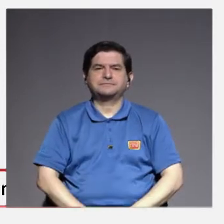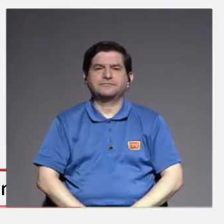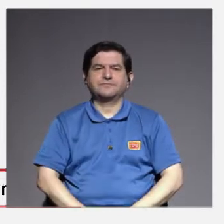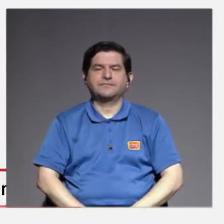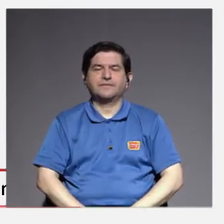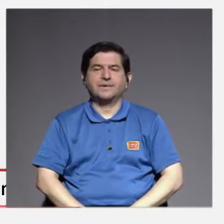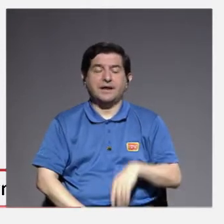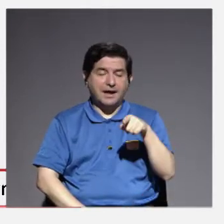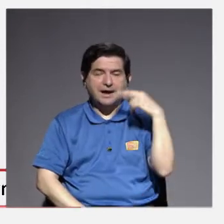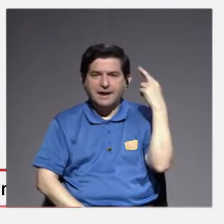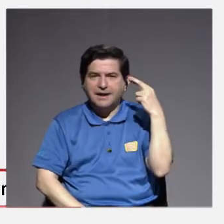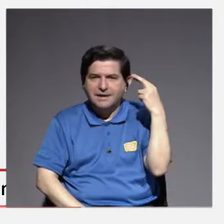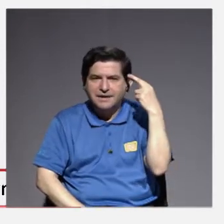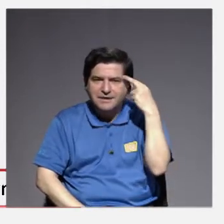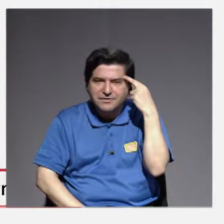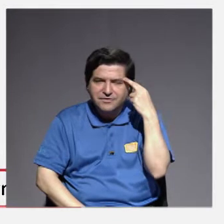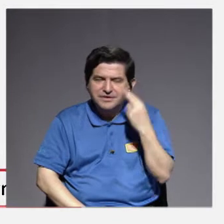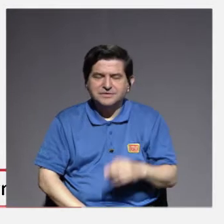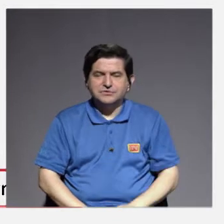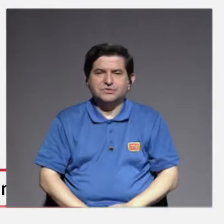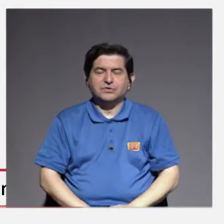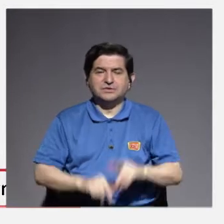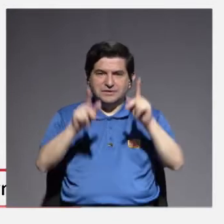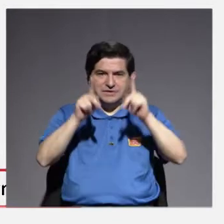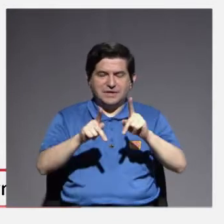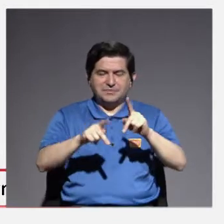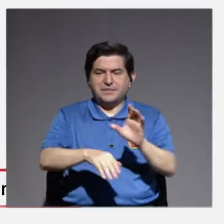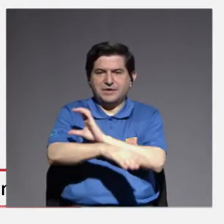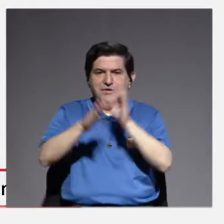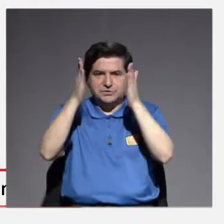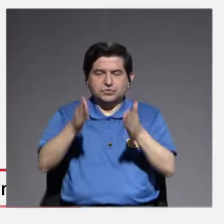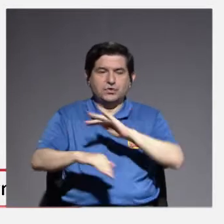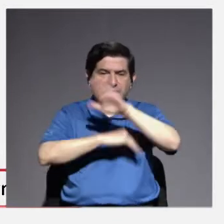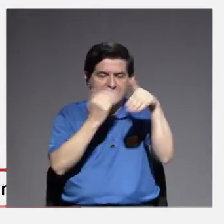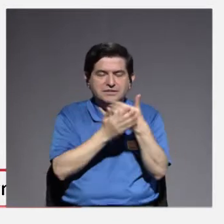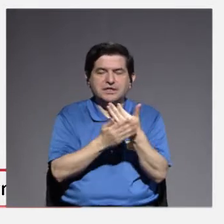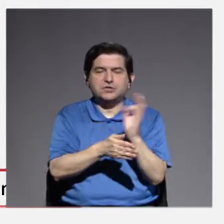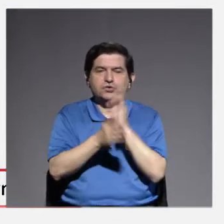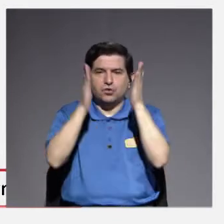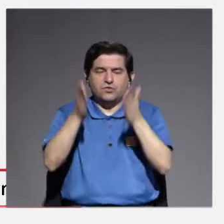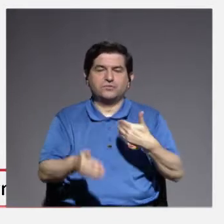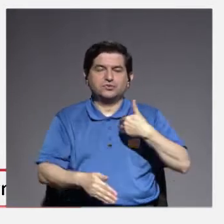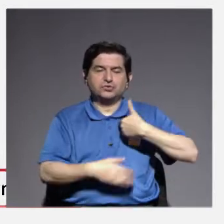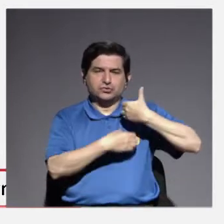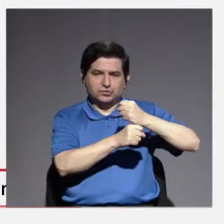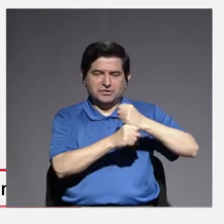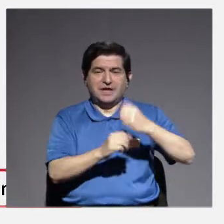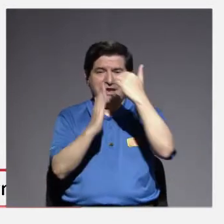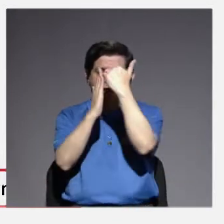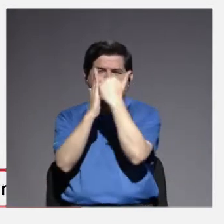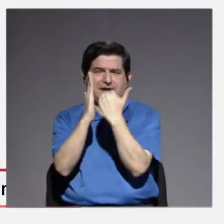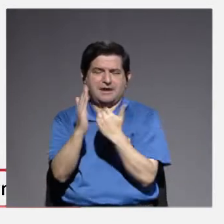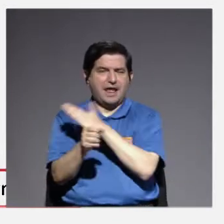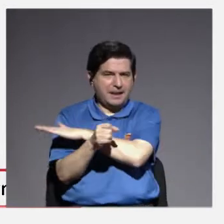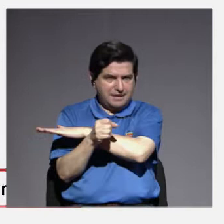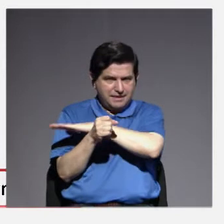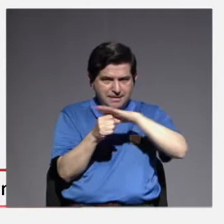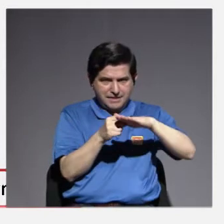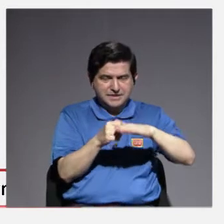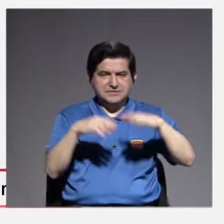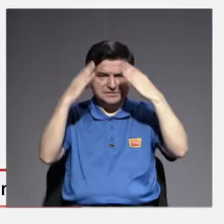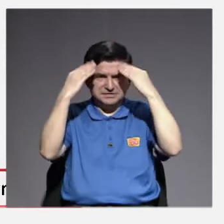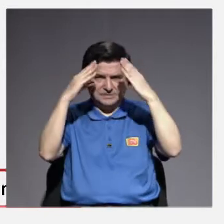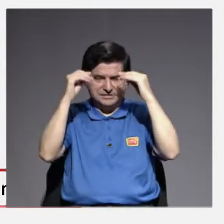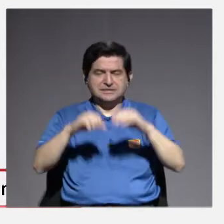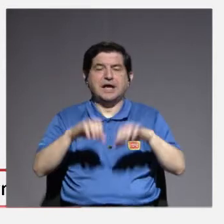sacamos una razón de informáticos con respecto al total de funcionarios de la municipalidad. La lista completa está en el informe,